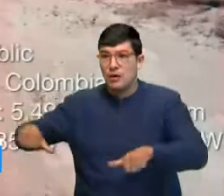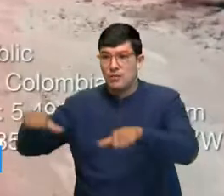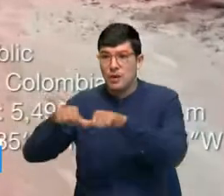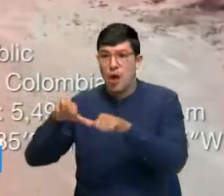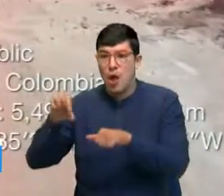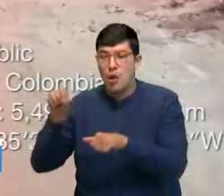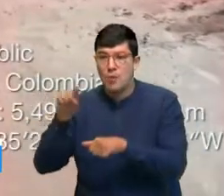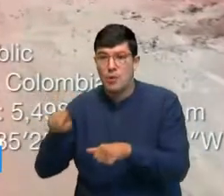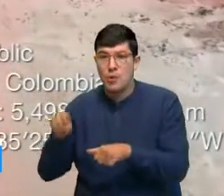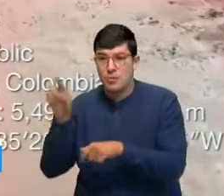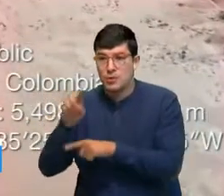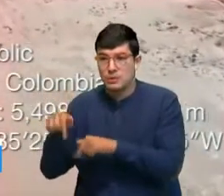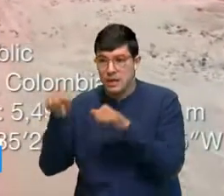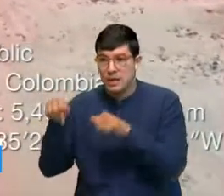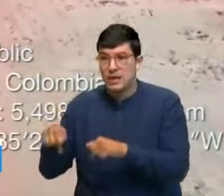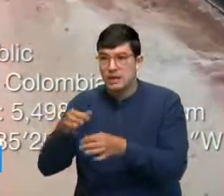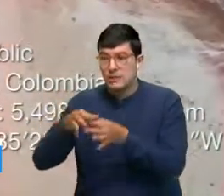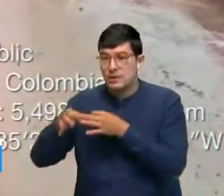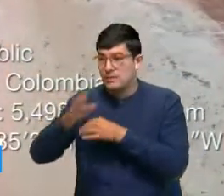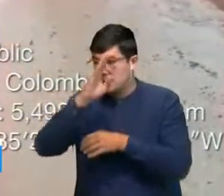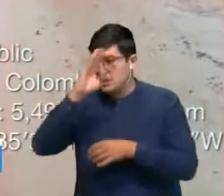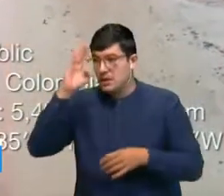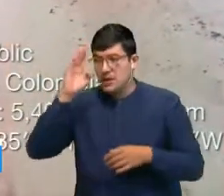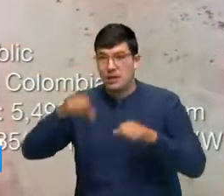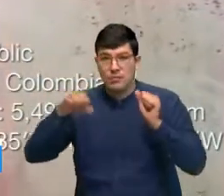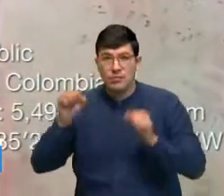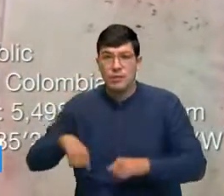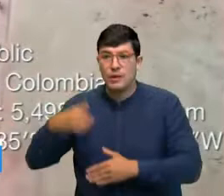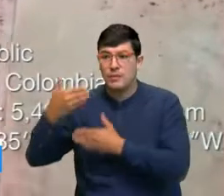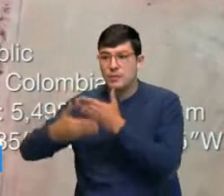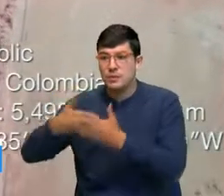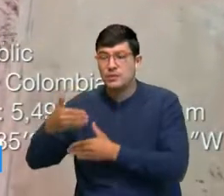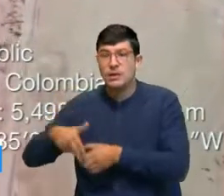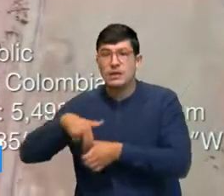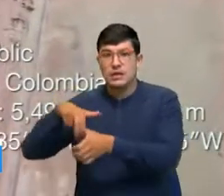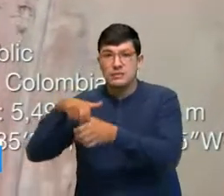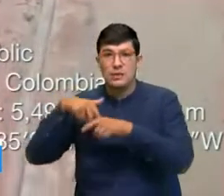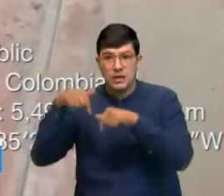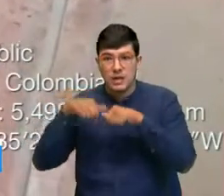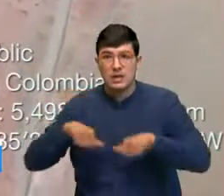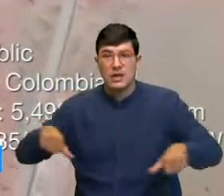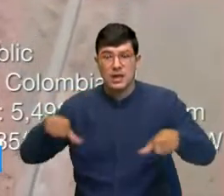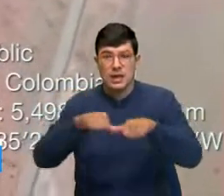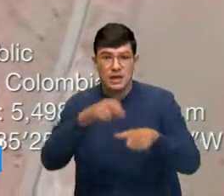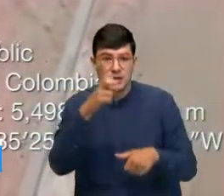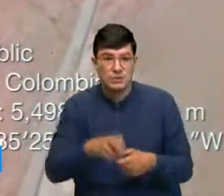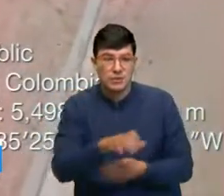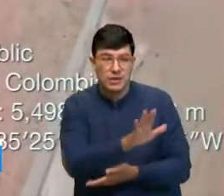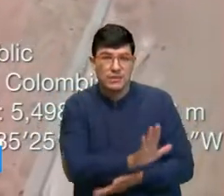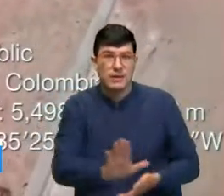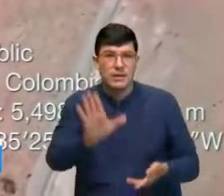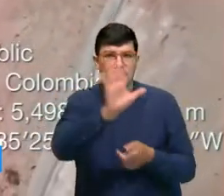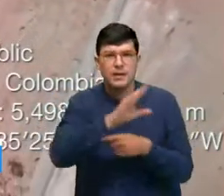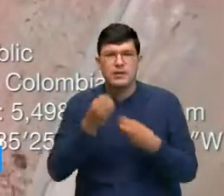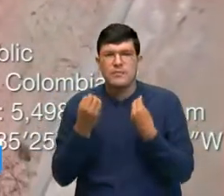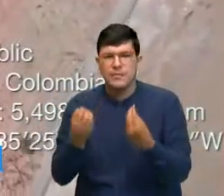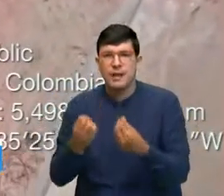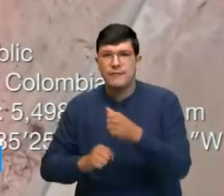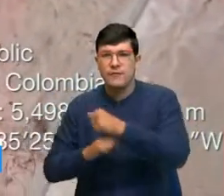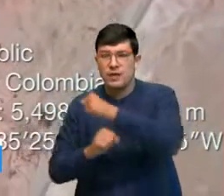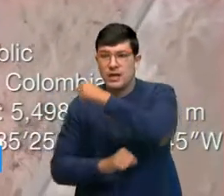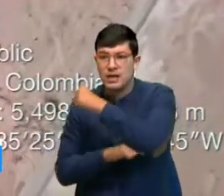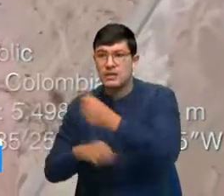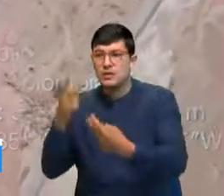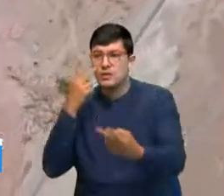en sangin ampliará las posibilidades de transporte hacia la provincia de guanentá y el sur del departamento para fortalecer el turismo la